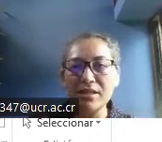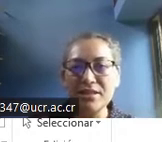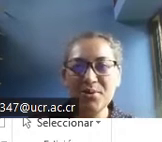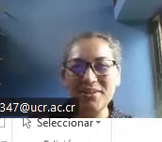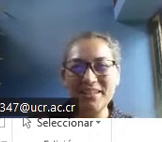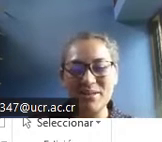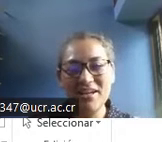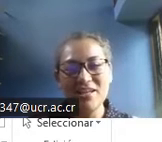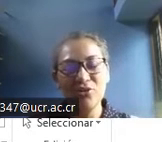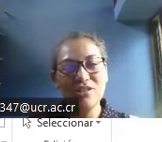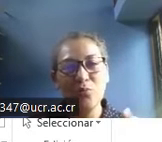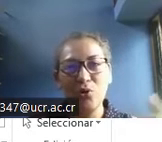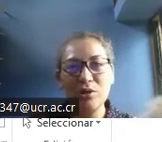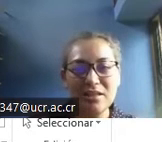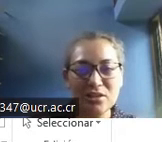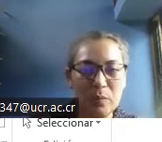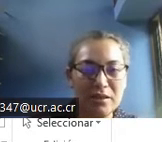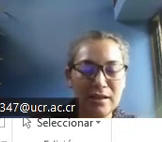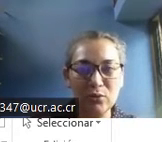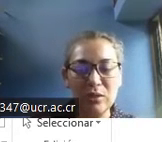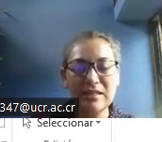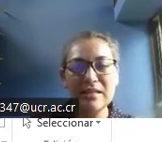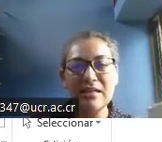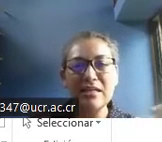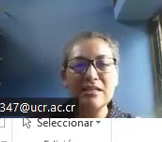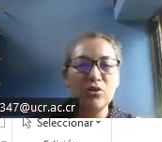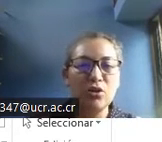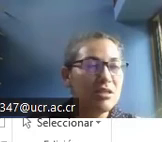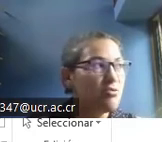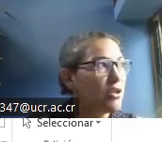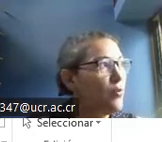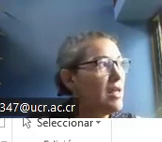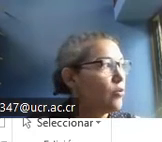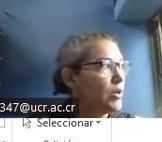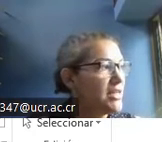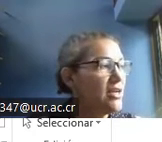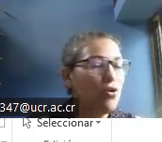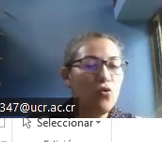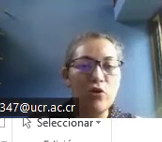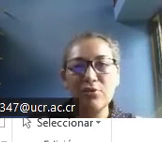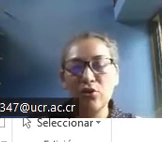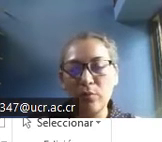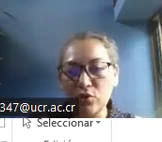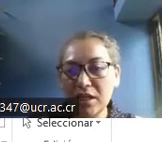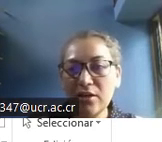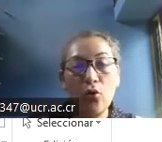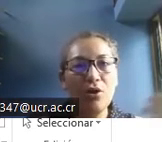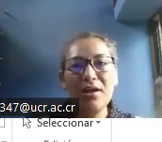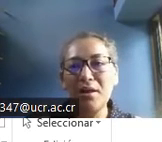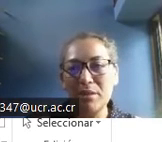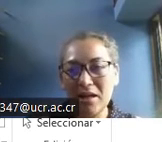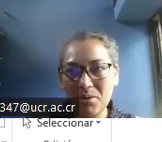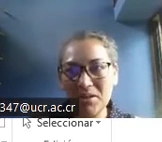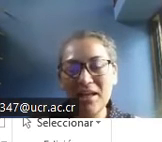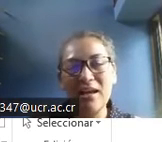un aguacero, ¿verdad? Y entonces ya no puedo hacer las tomas de la naturaleza, sino que voy a hacer una toma del aguacero, voy a hacer una toma de un charco,